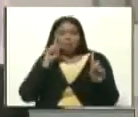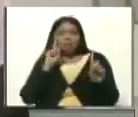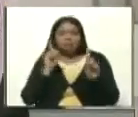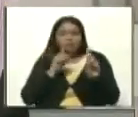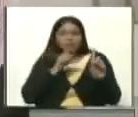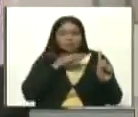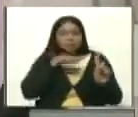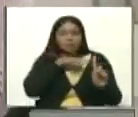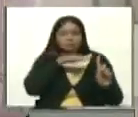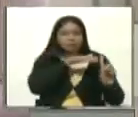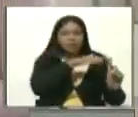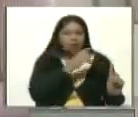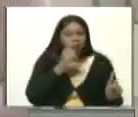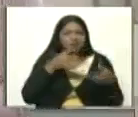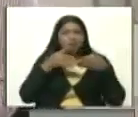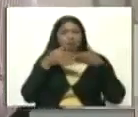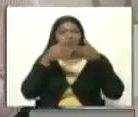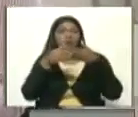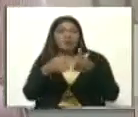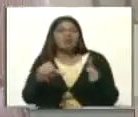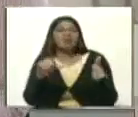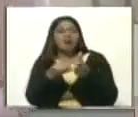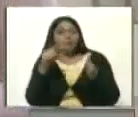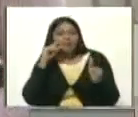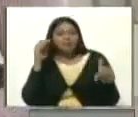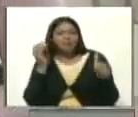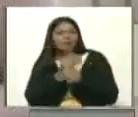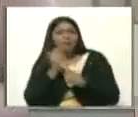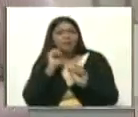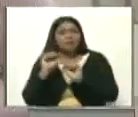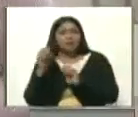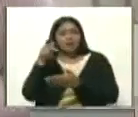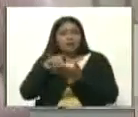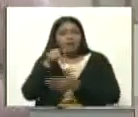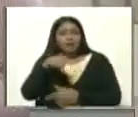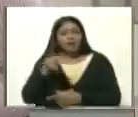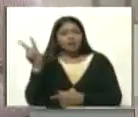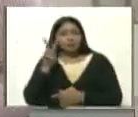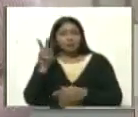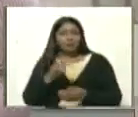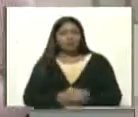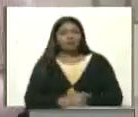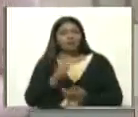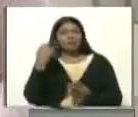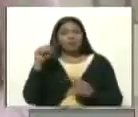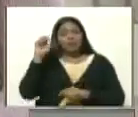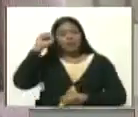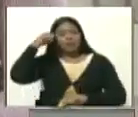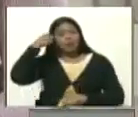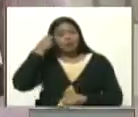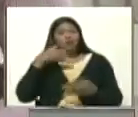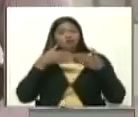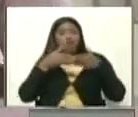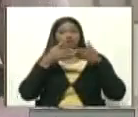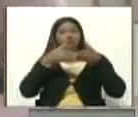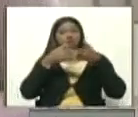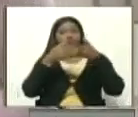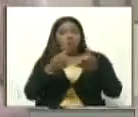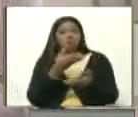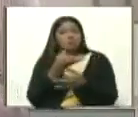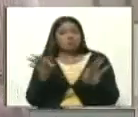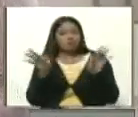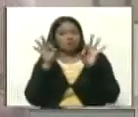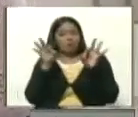y una persecución a estos buques iraníes para interceptarlos y evitar que llegaran a Venezuela. Debemos recordar que unos buques llegaron de manera